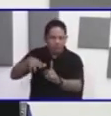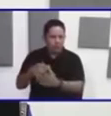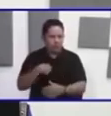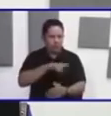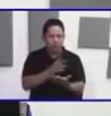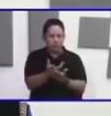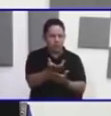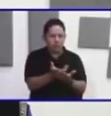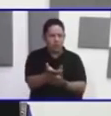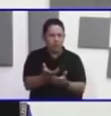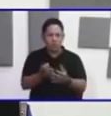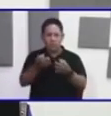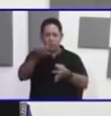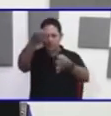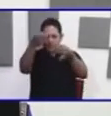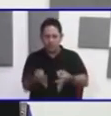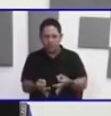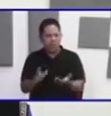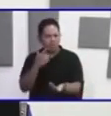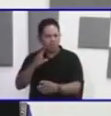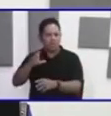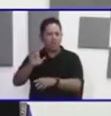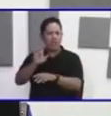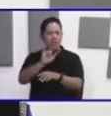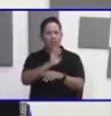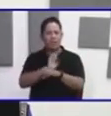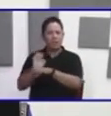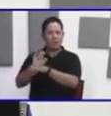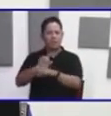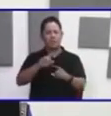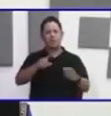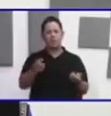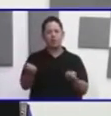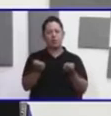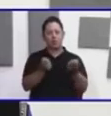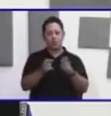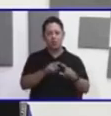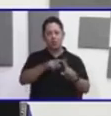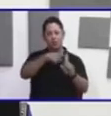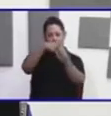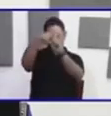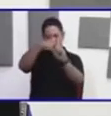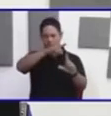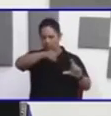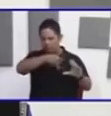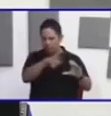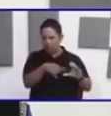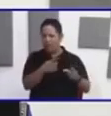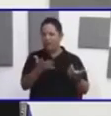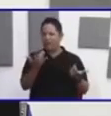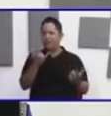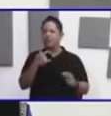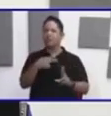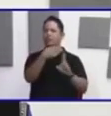consejos de seguridad avalados por los entes de control, diferentes normas, decretos, precisamente para